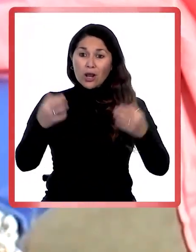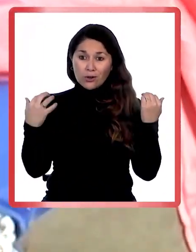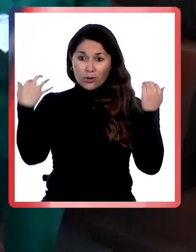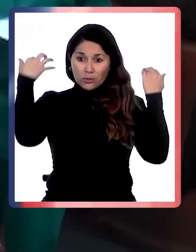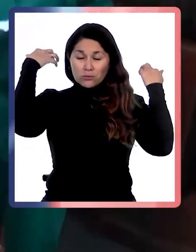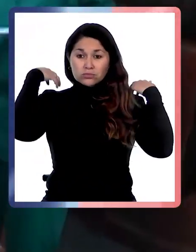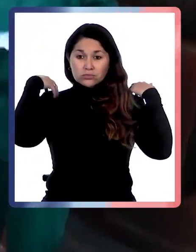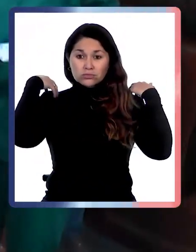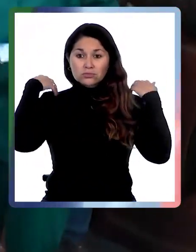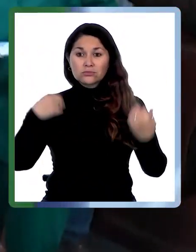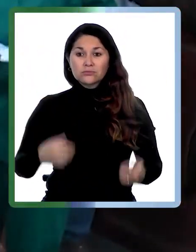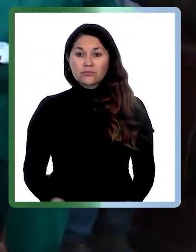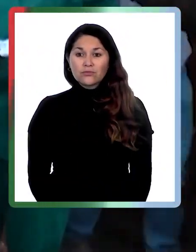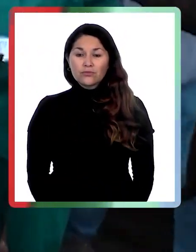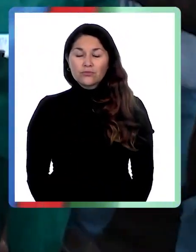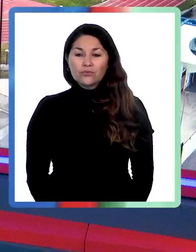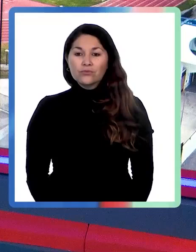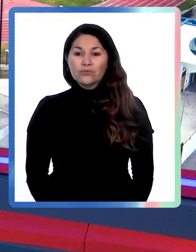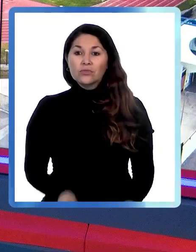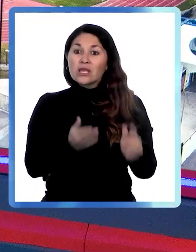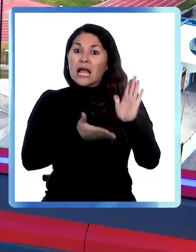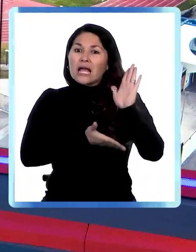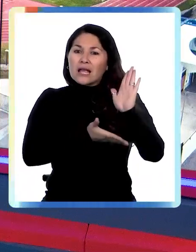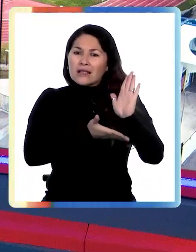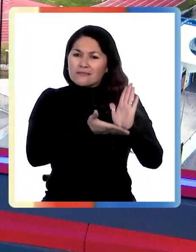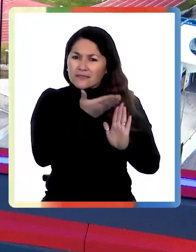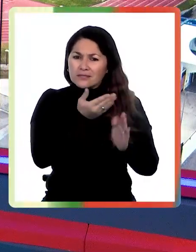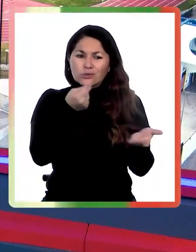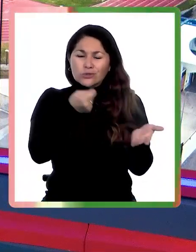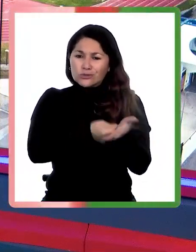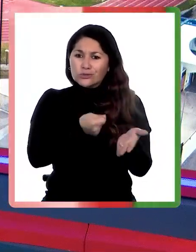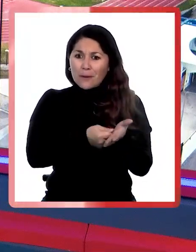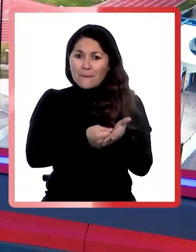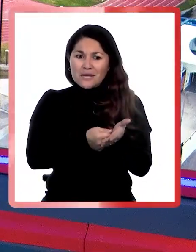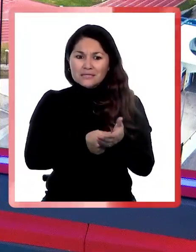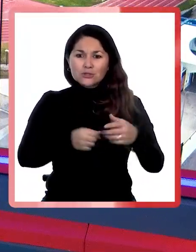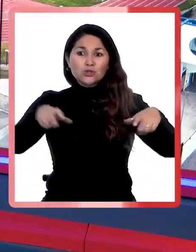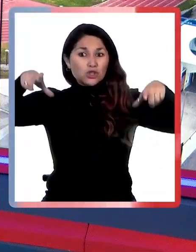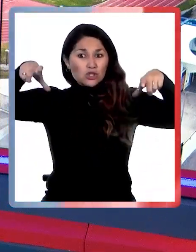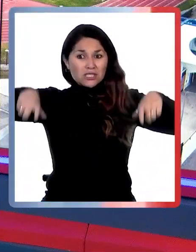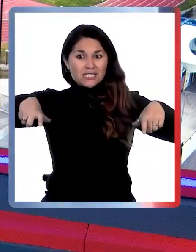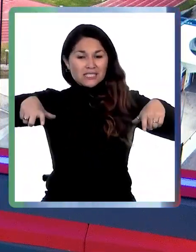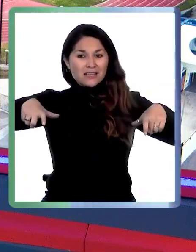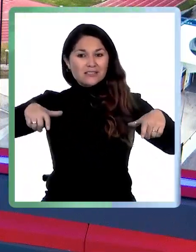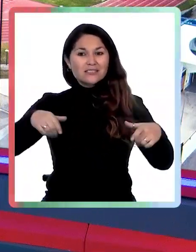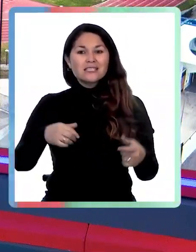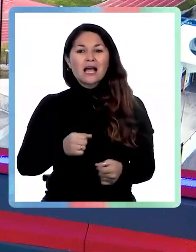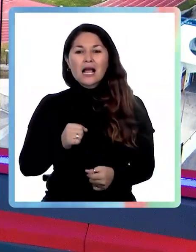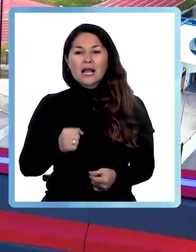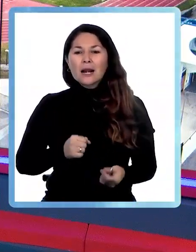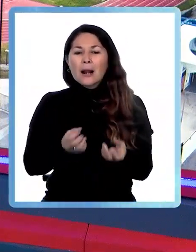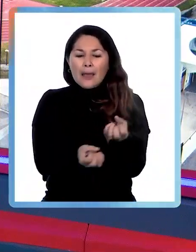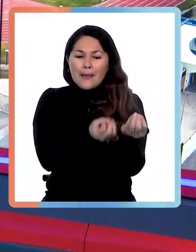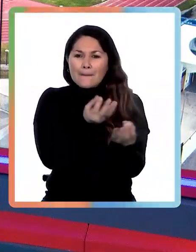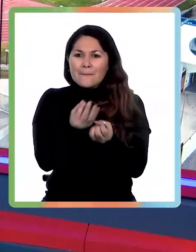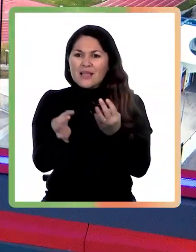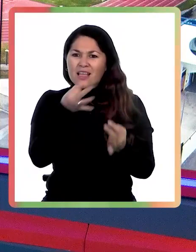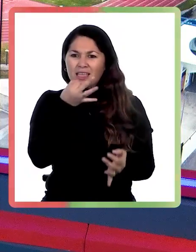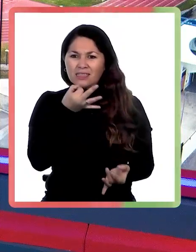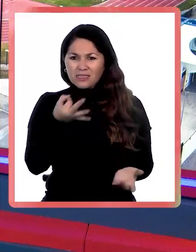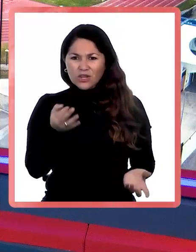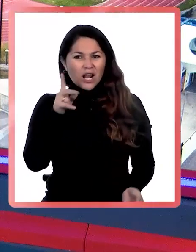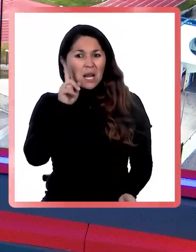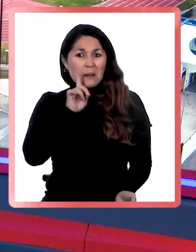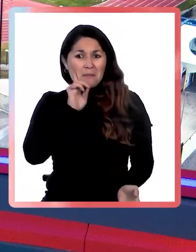tenencia responsable el alto costo de obra destinada a la cancha de pasto sintético del estadio de San Antonio